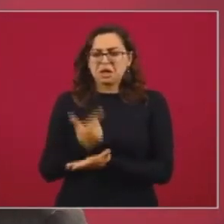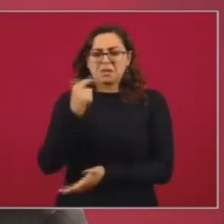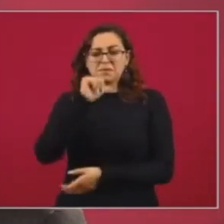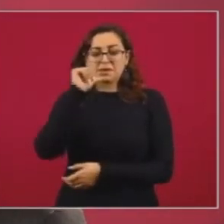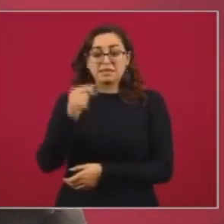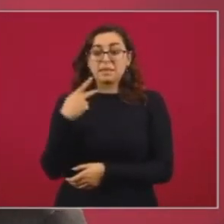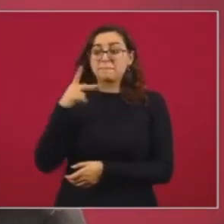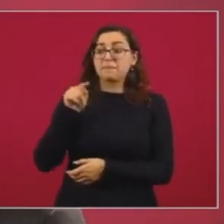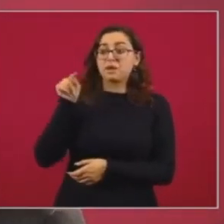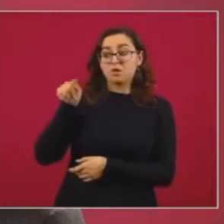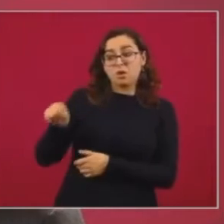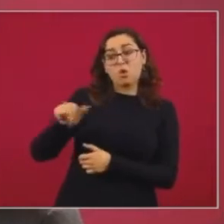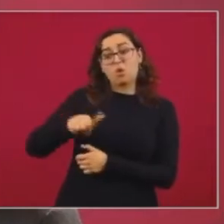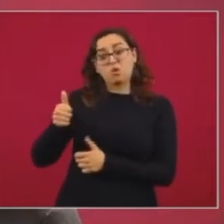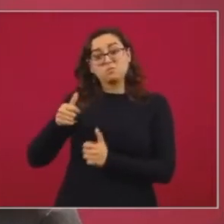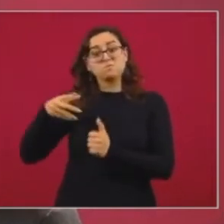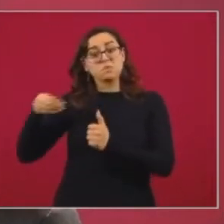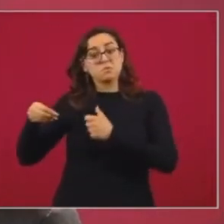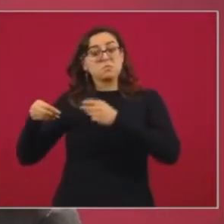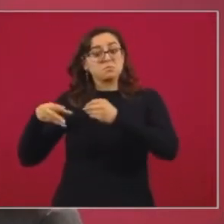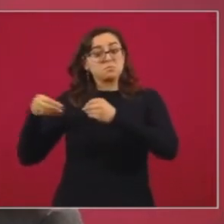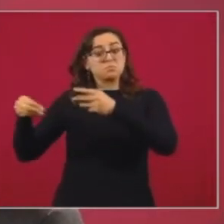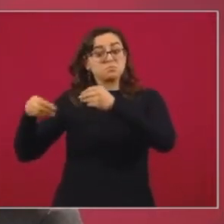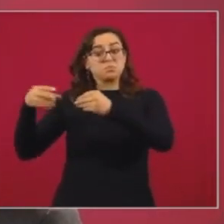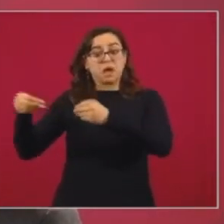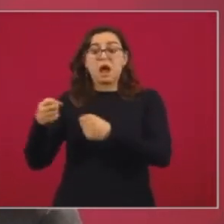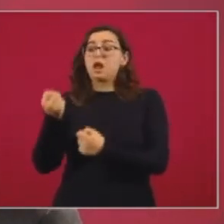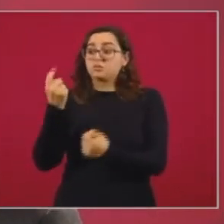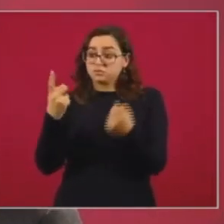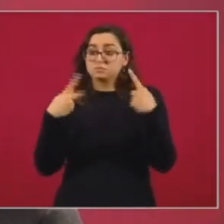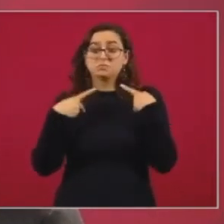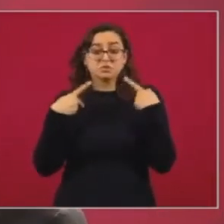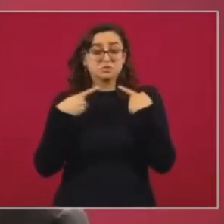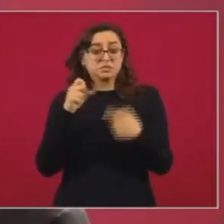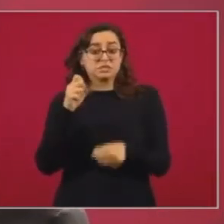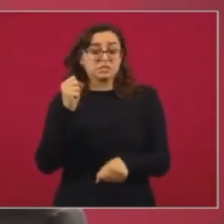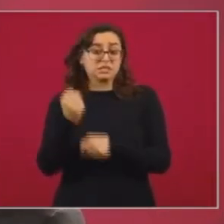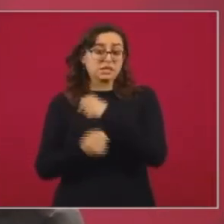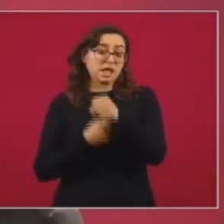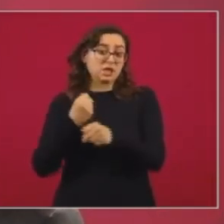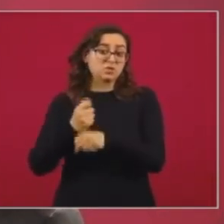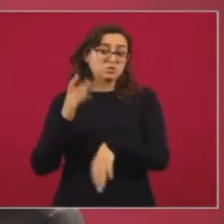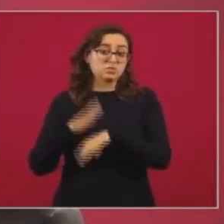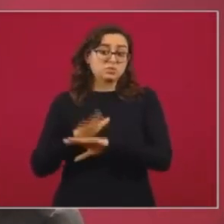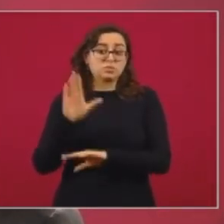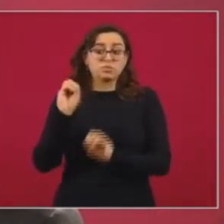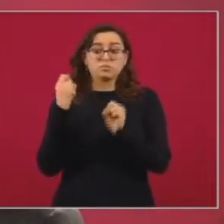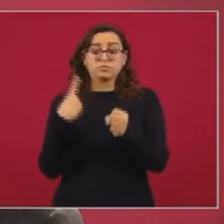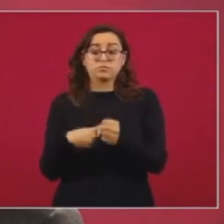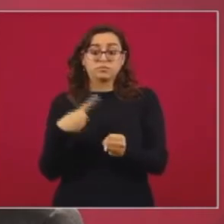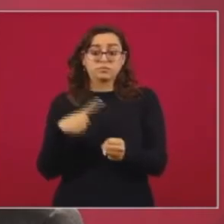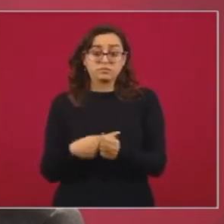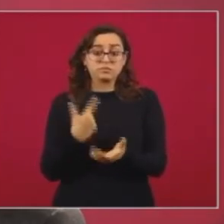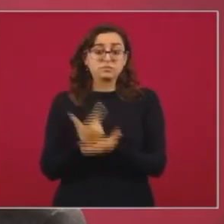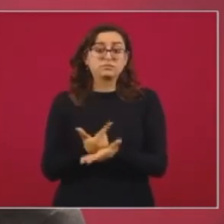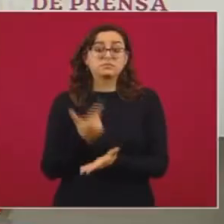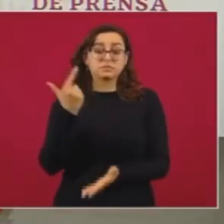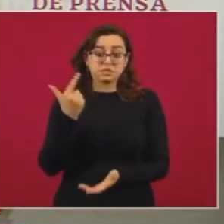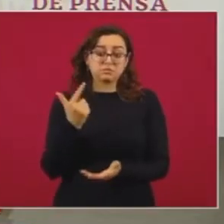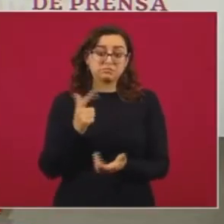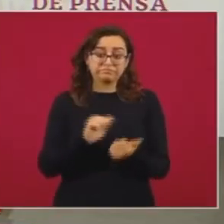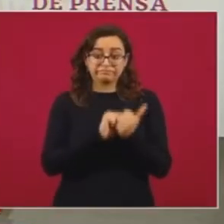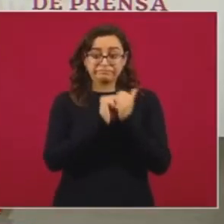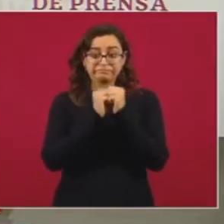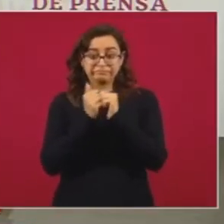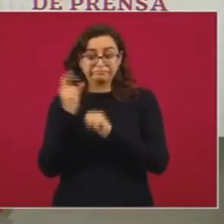a varias otras. Y algunas de ellas son mayores de 60 años o tienen enfermedades crónicas y se